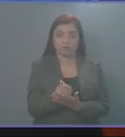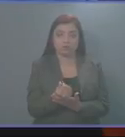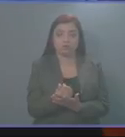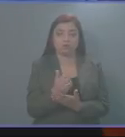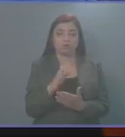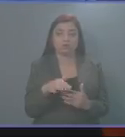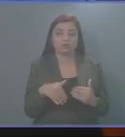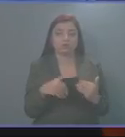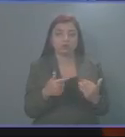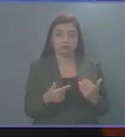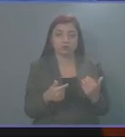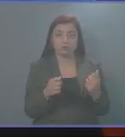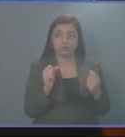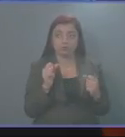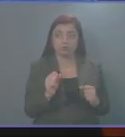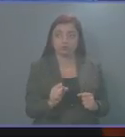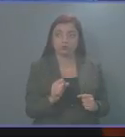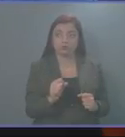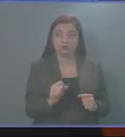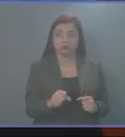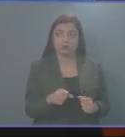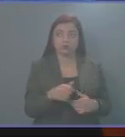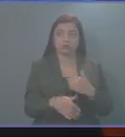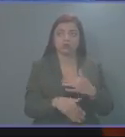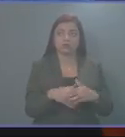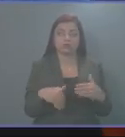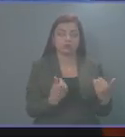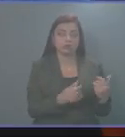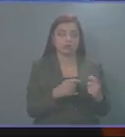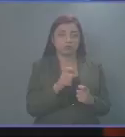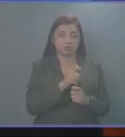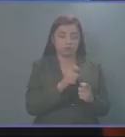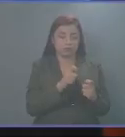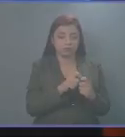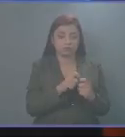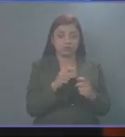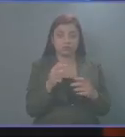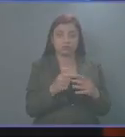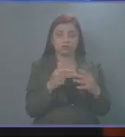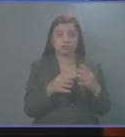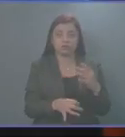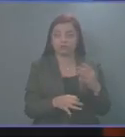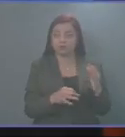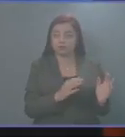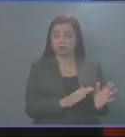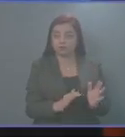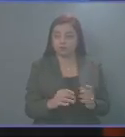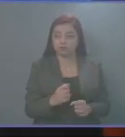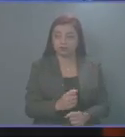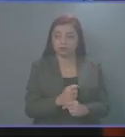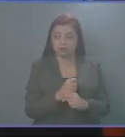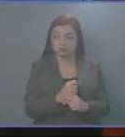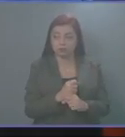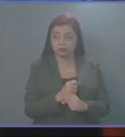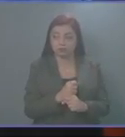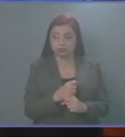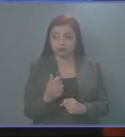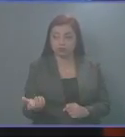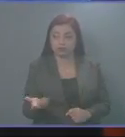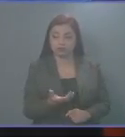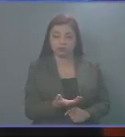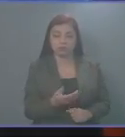en el sentido se emita disposición especial a la Ley de Garantías Mobiliarias. B.